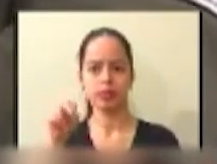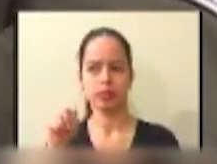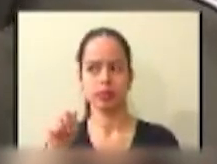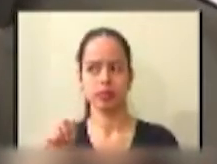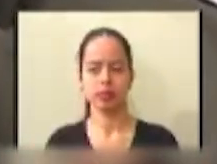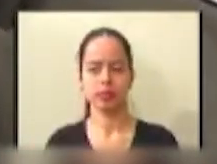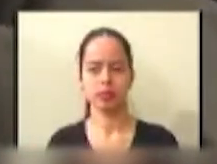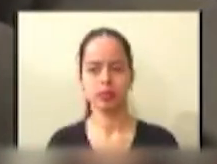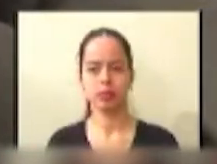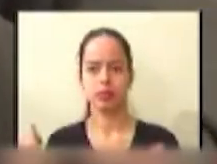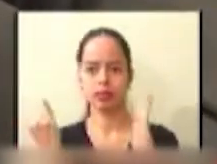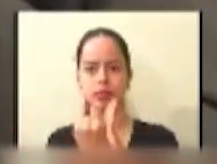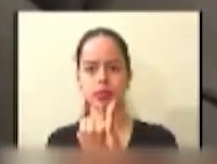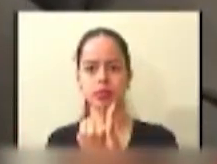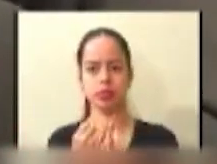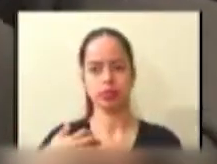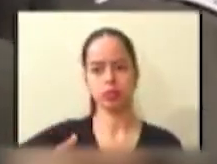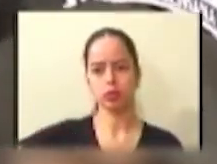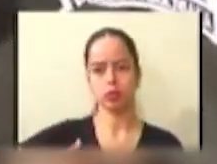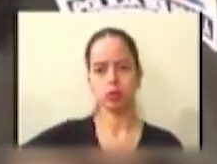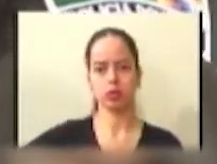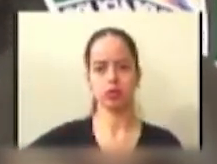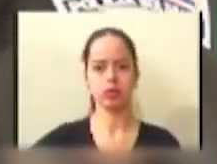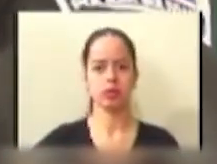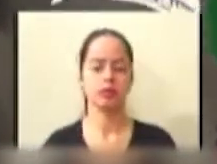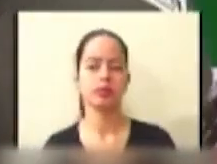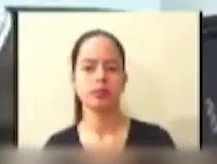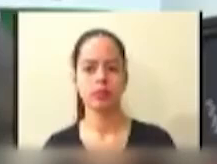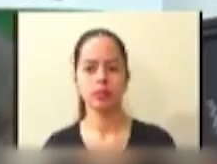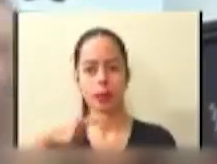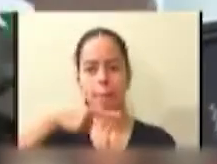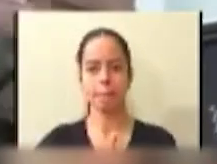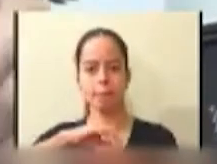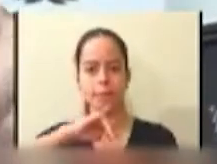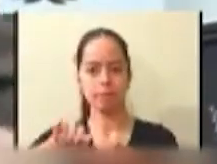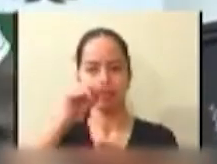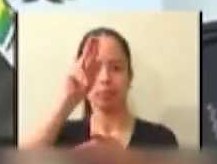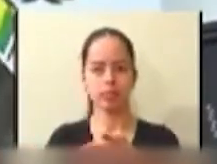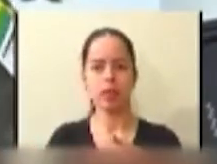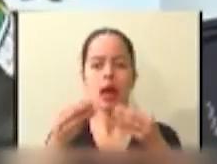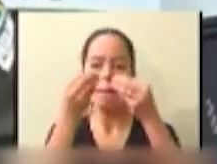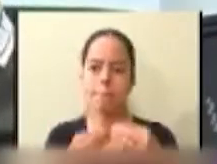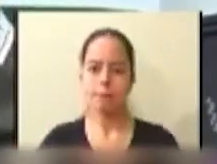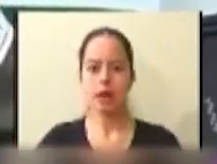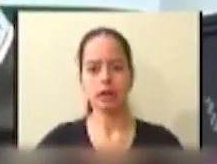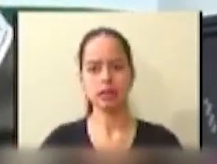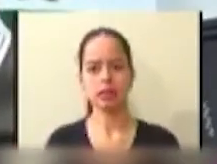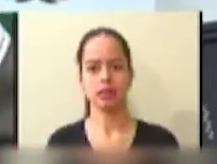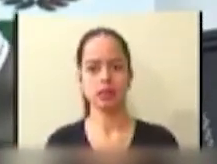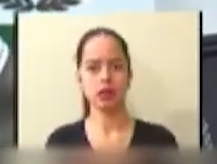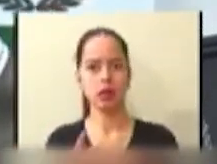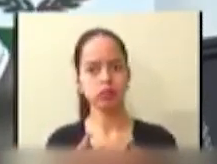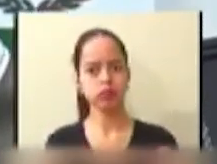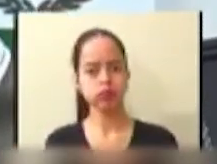ciudad argentina, que habría desaparecido en el mes de junio en su país, en Argentina, que